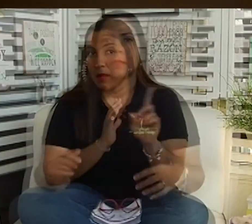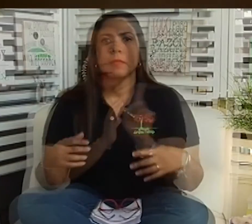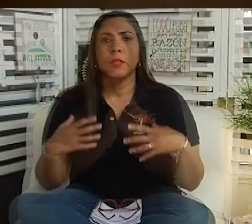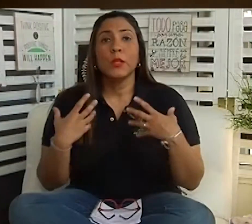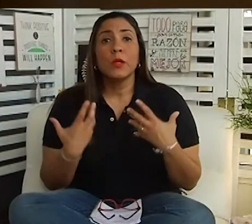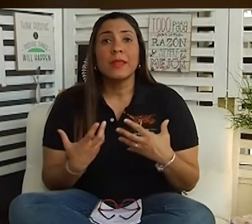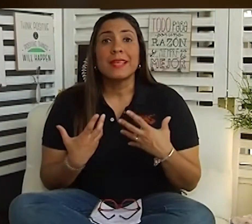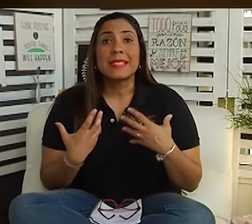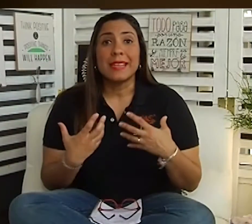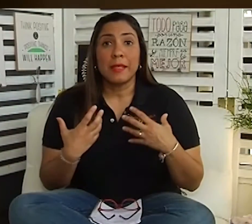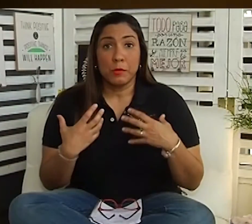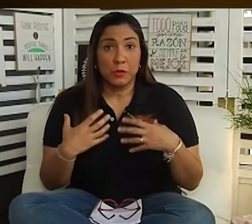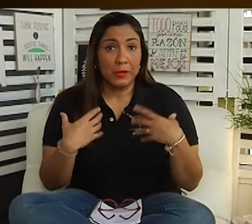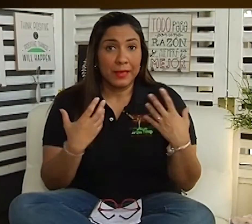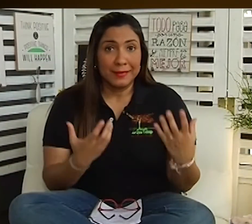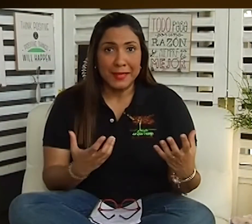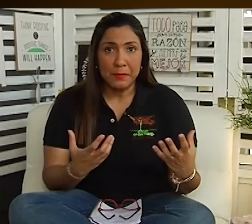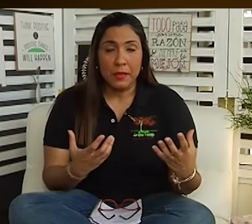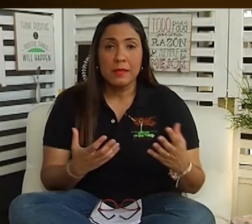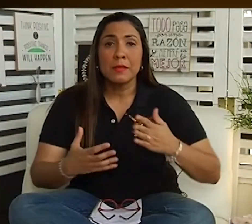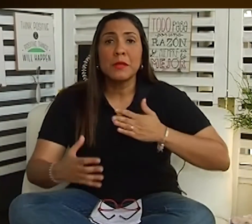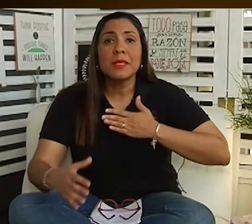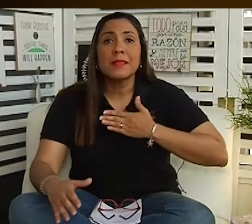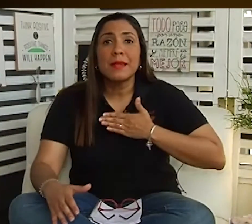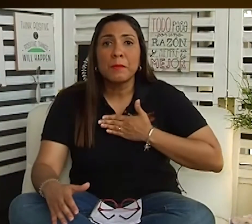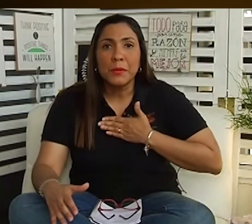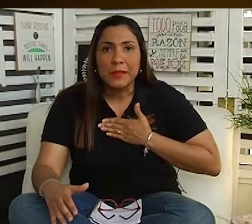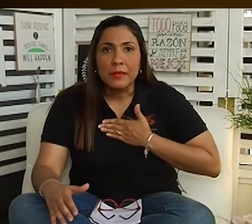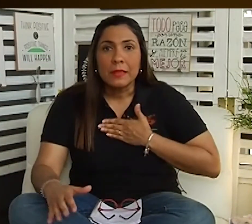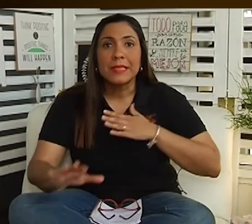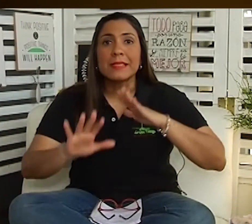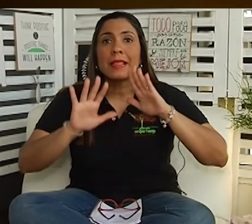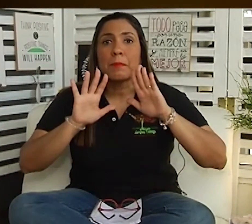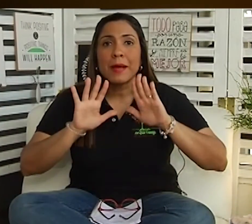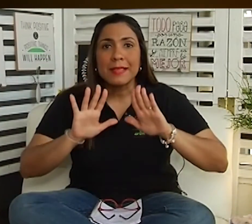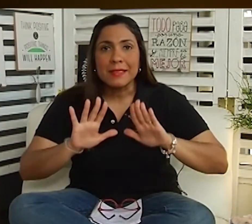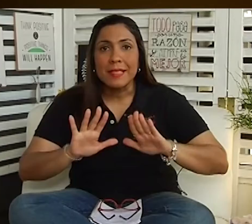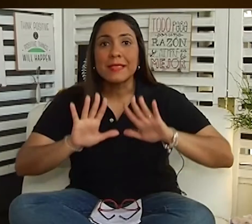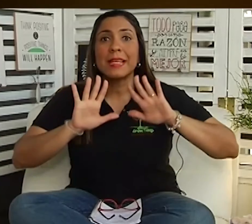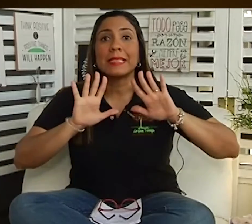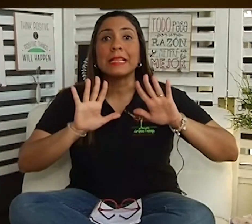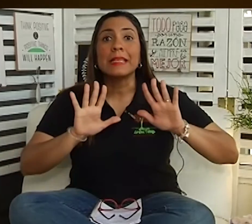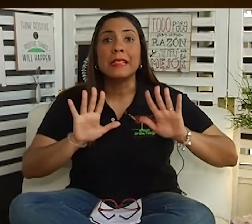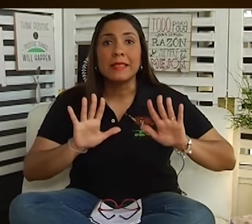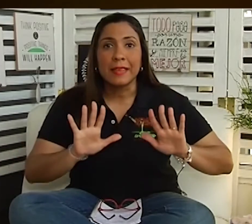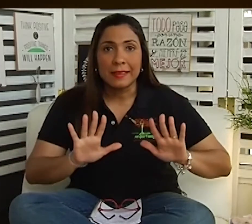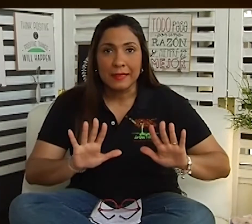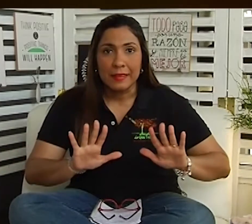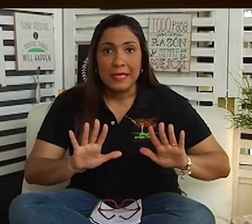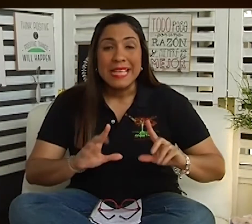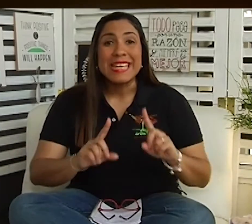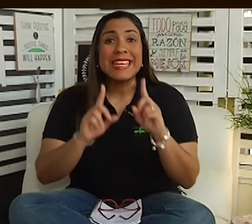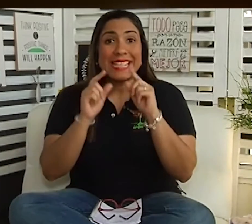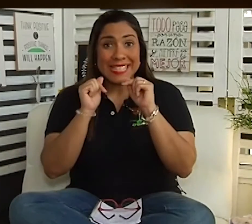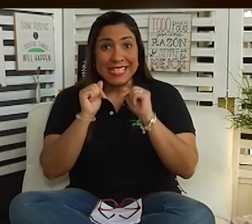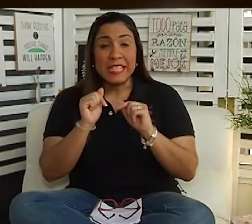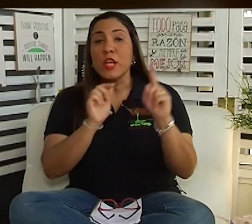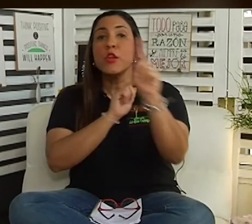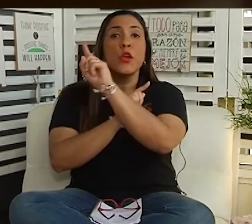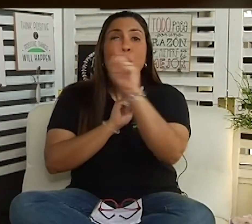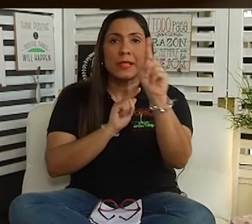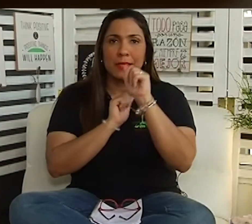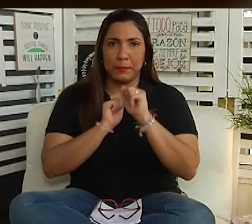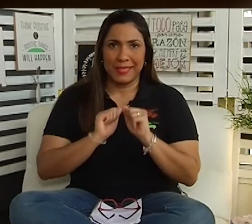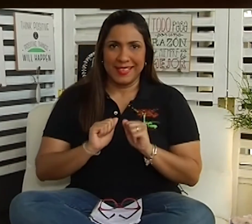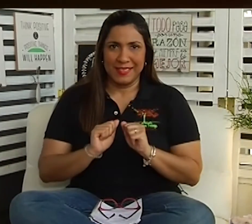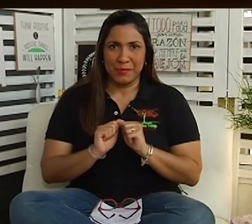calma, no desde la emoción negativa, sino desde el amor, desde la paz, desde la tranquilidad. Y decide